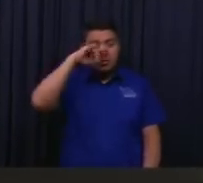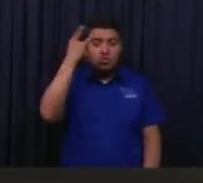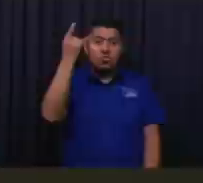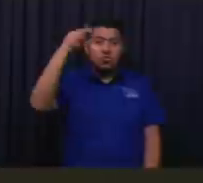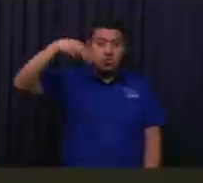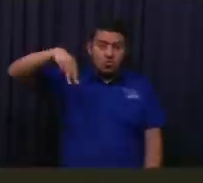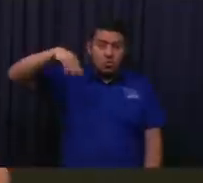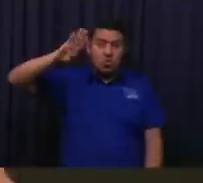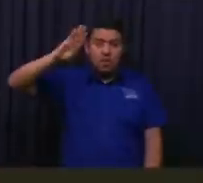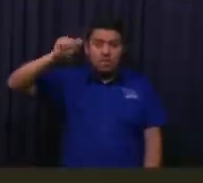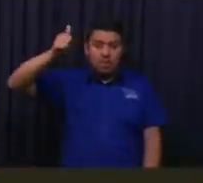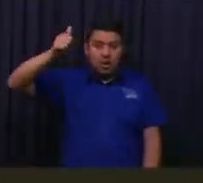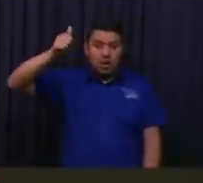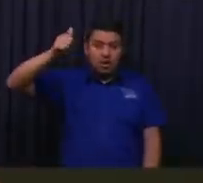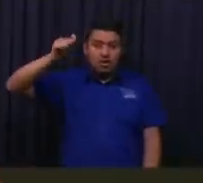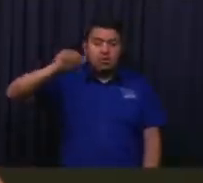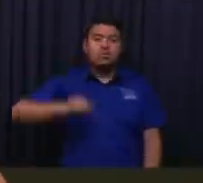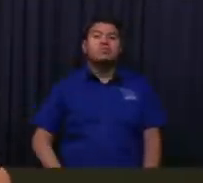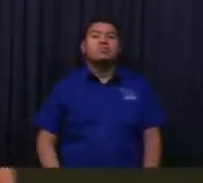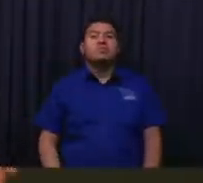Solo sellan ahí y Él se levanta.